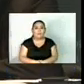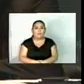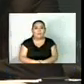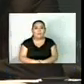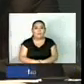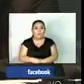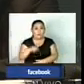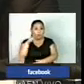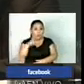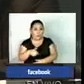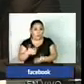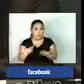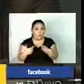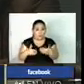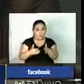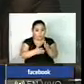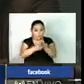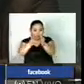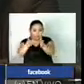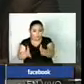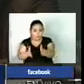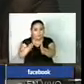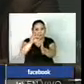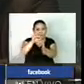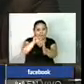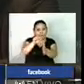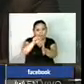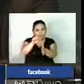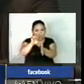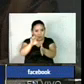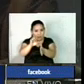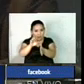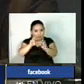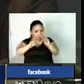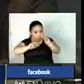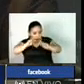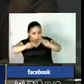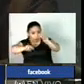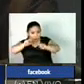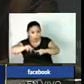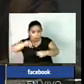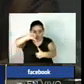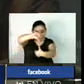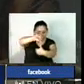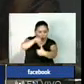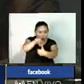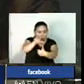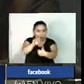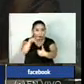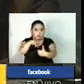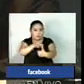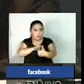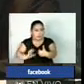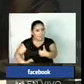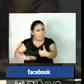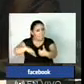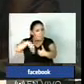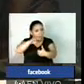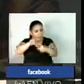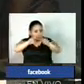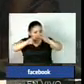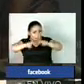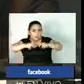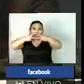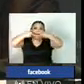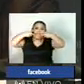estamos realizando ya la fase 2 que es la magnificación de pruebas somos uno de los países en la región que más pruebas de PCR está teniendo